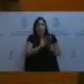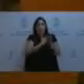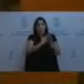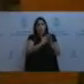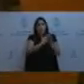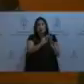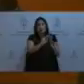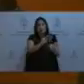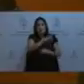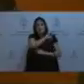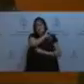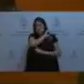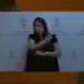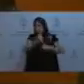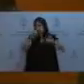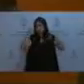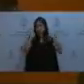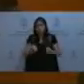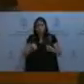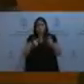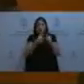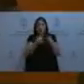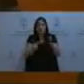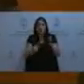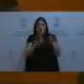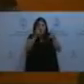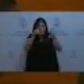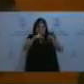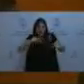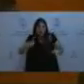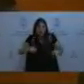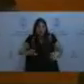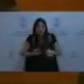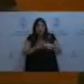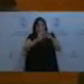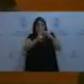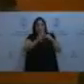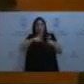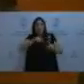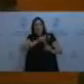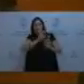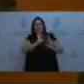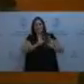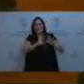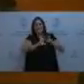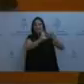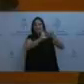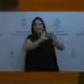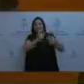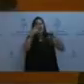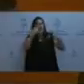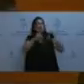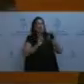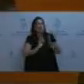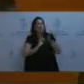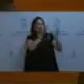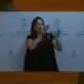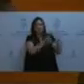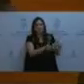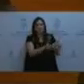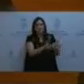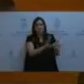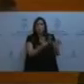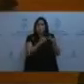saliendo muy caras. Y es sobre esto, sobre lo que realmente gira nuestra pregunta, sobre su credibilidad, consejera, la